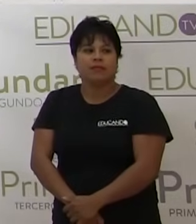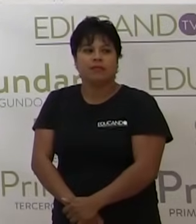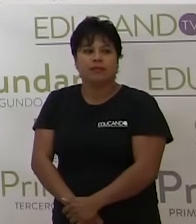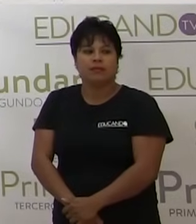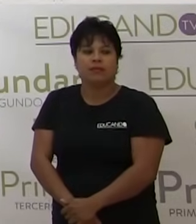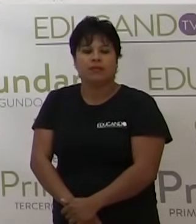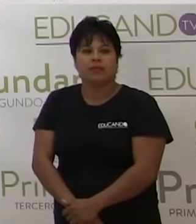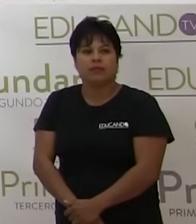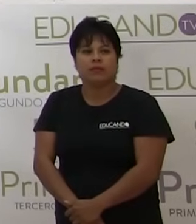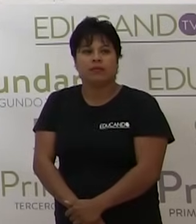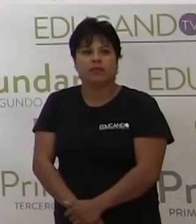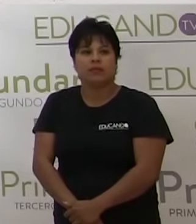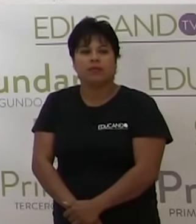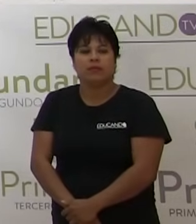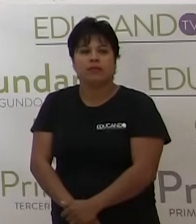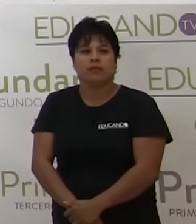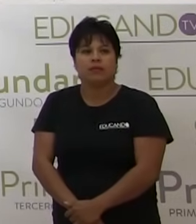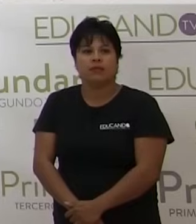conocerlo